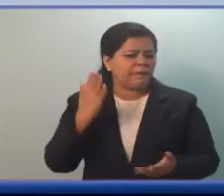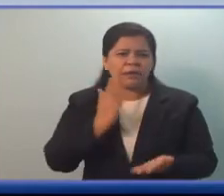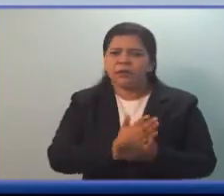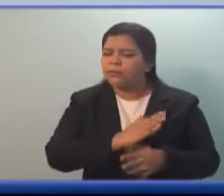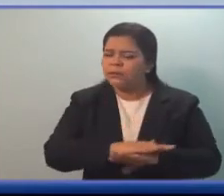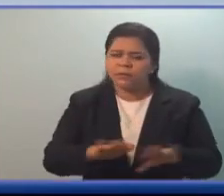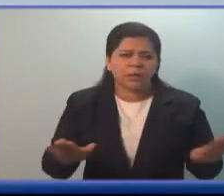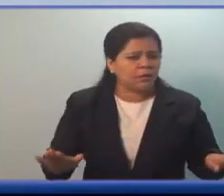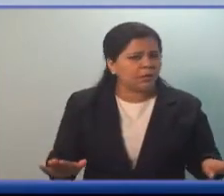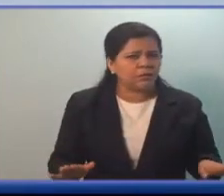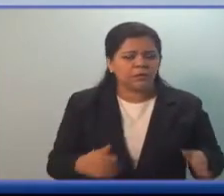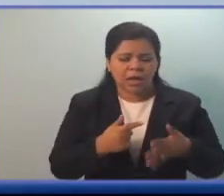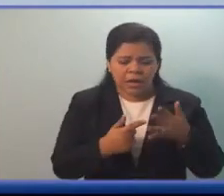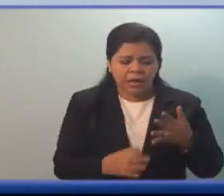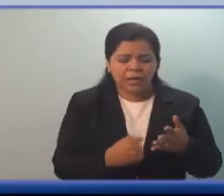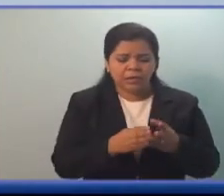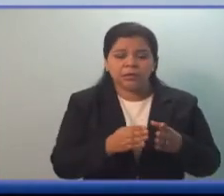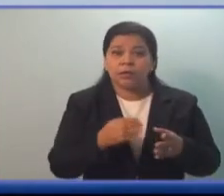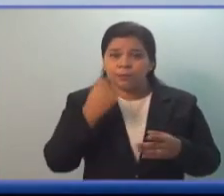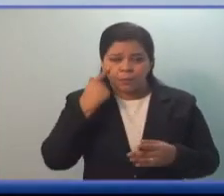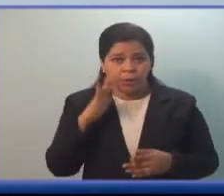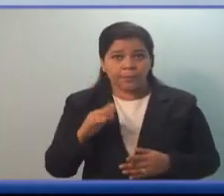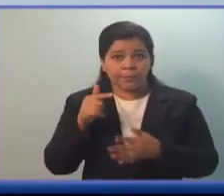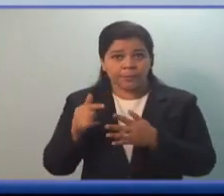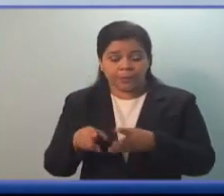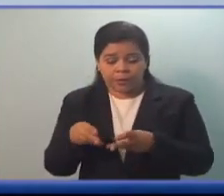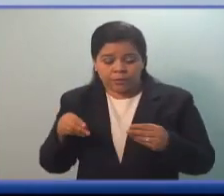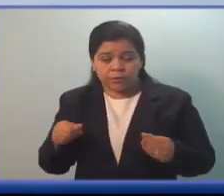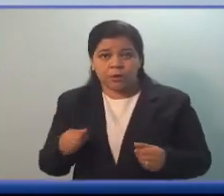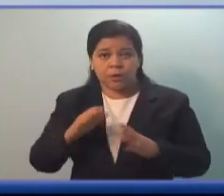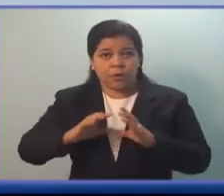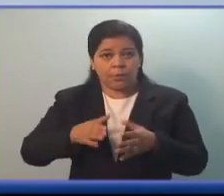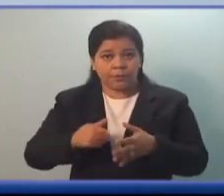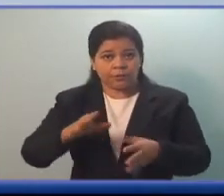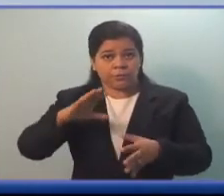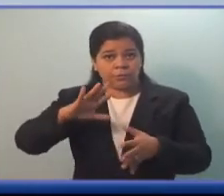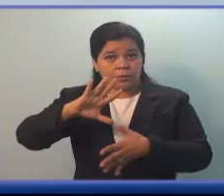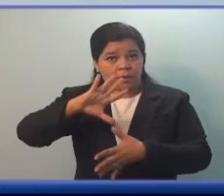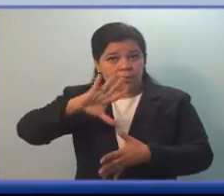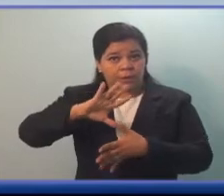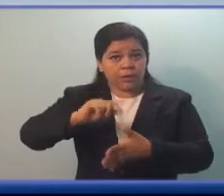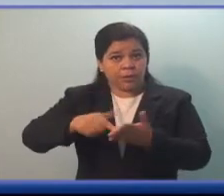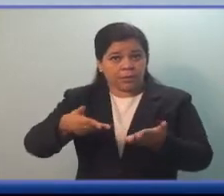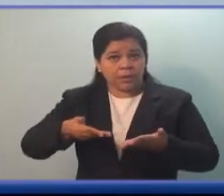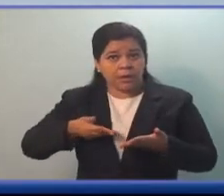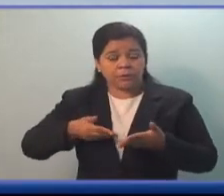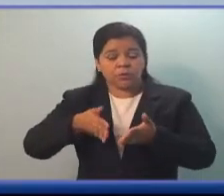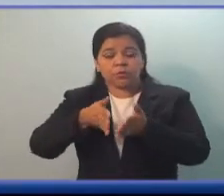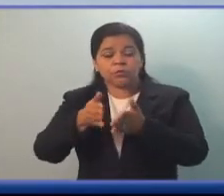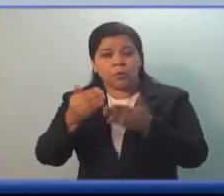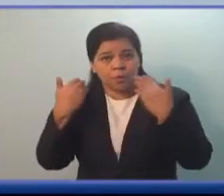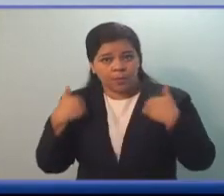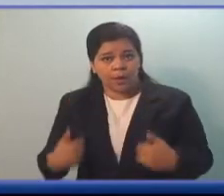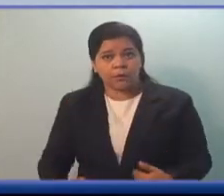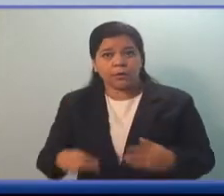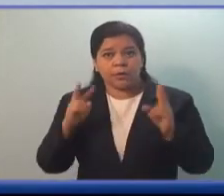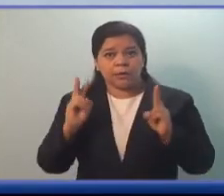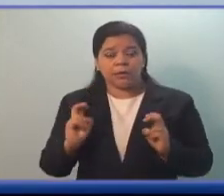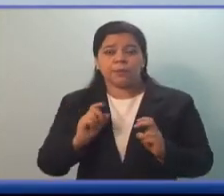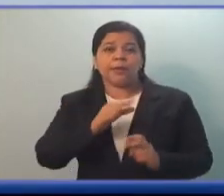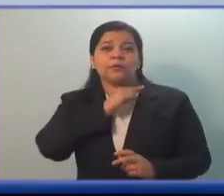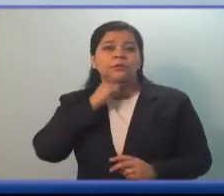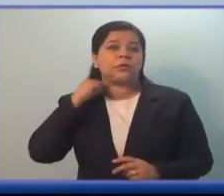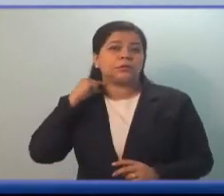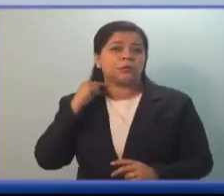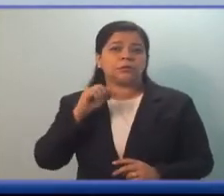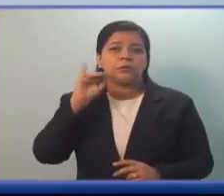revisa la resolución de la Comisión Interamericana de Derechos Humanos en el caso de los sacerdotes jesuitas, en el caso de Monseñor